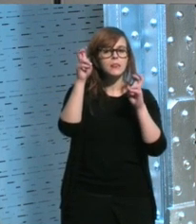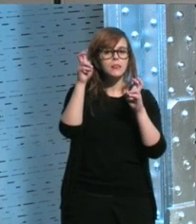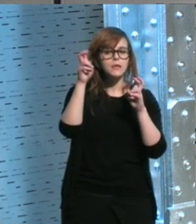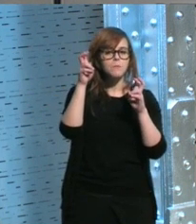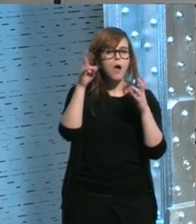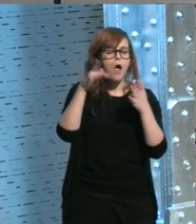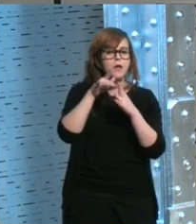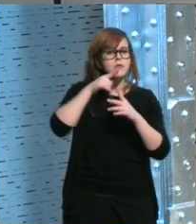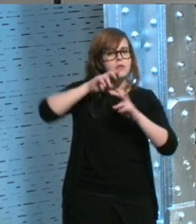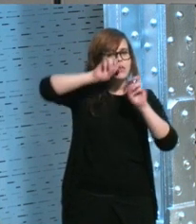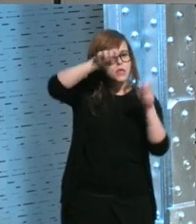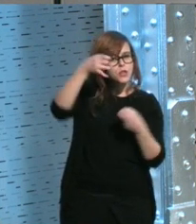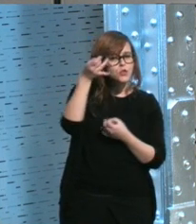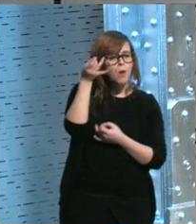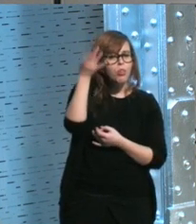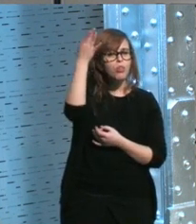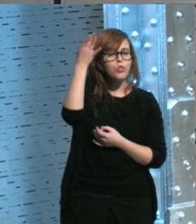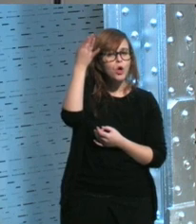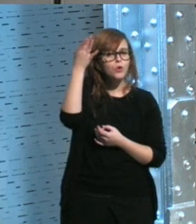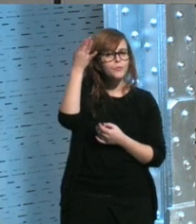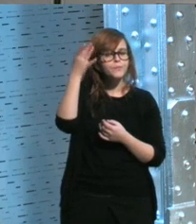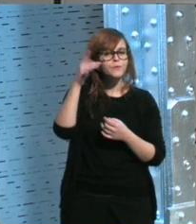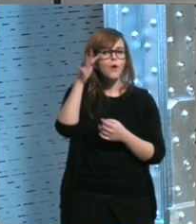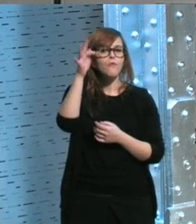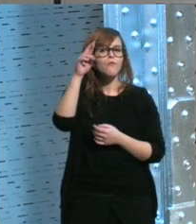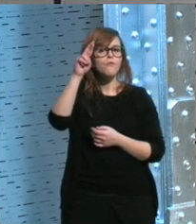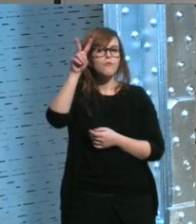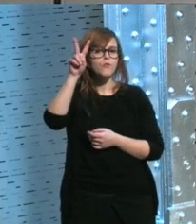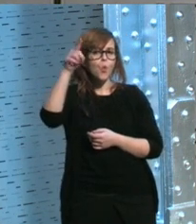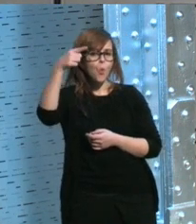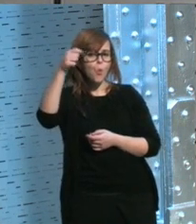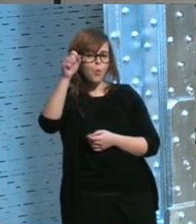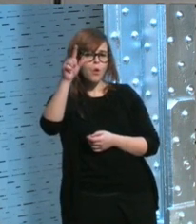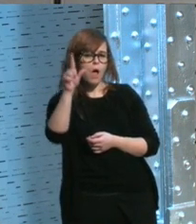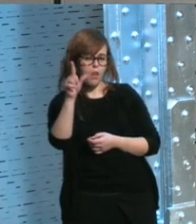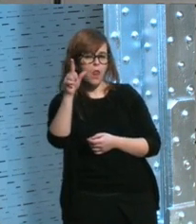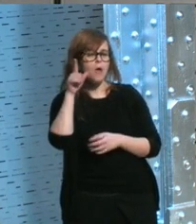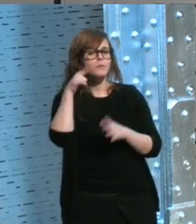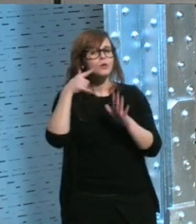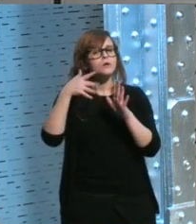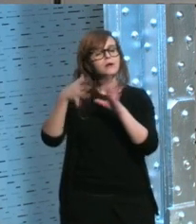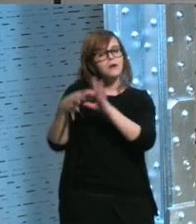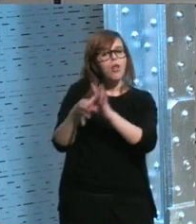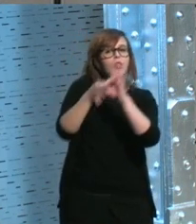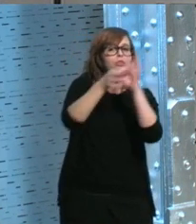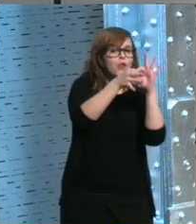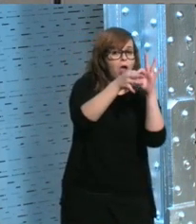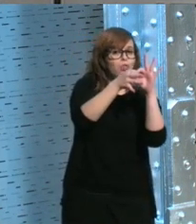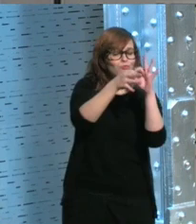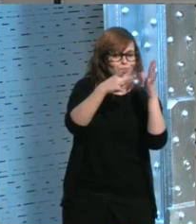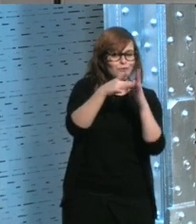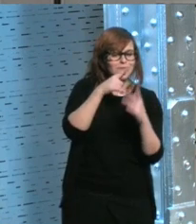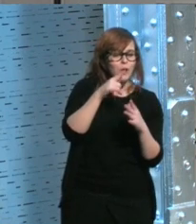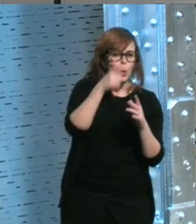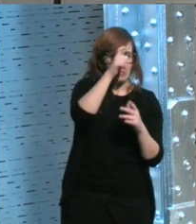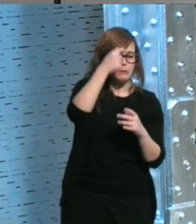innovación frugal, que viene de un concepto indio que se llama jugad, que es bricolaje en francés o qué sé